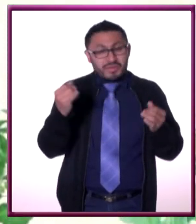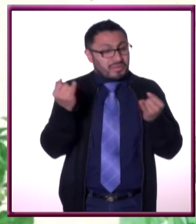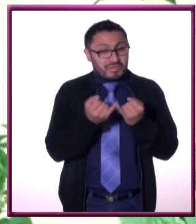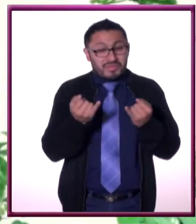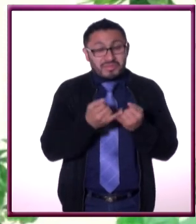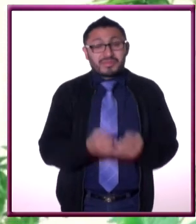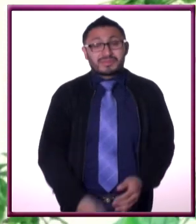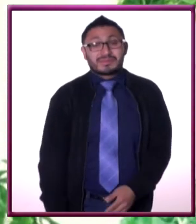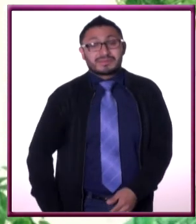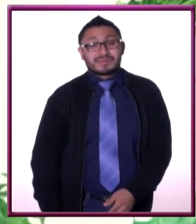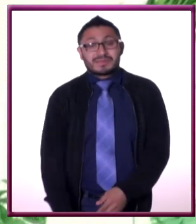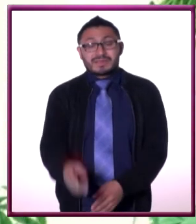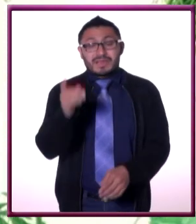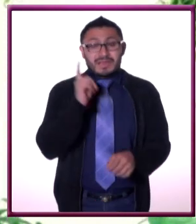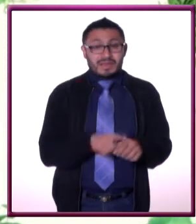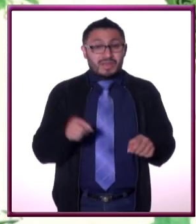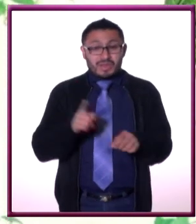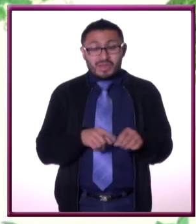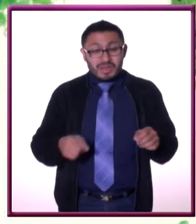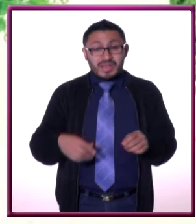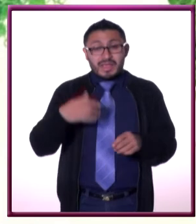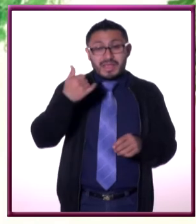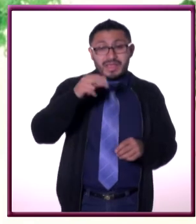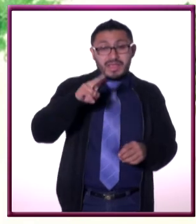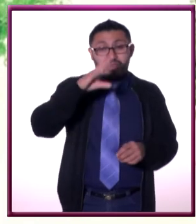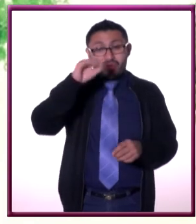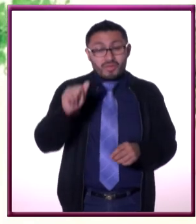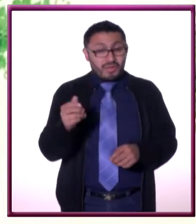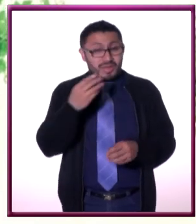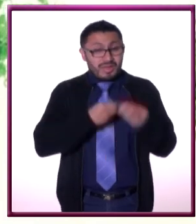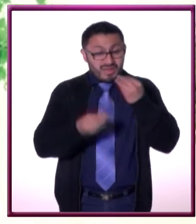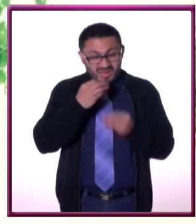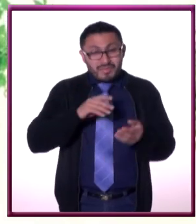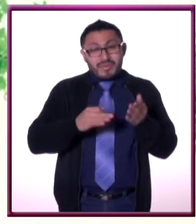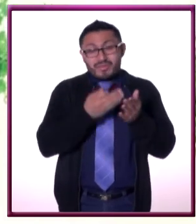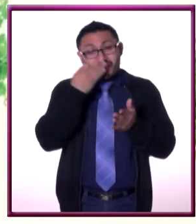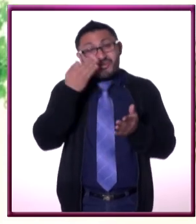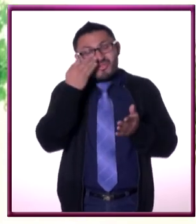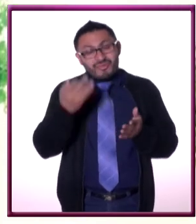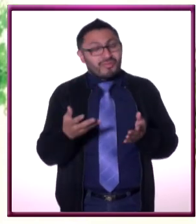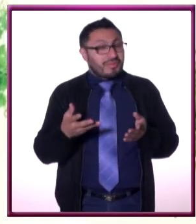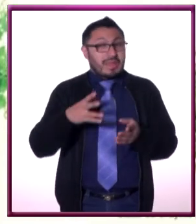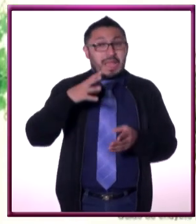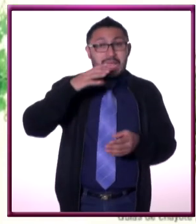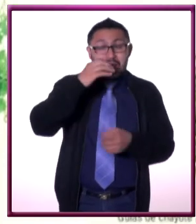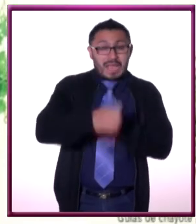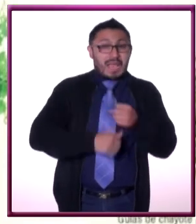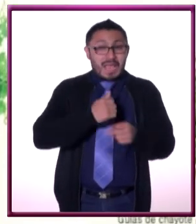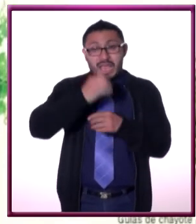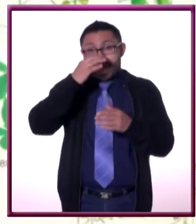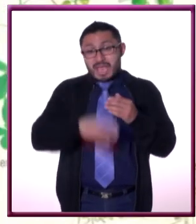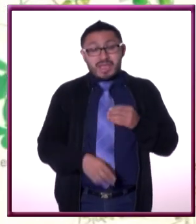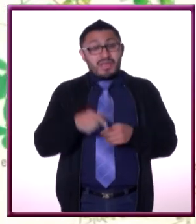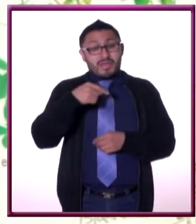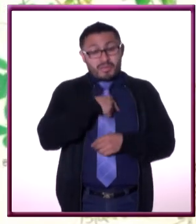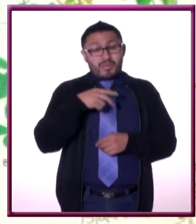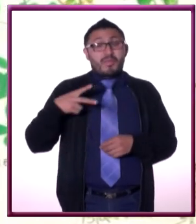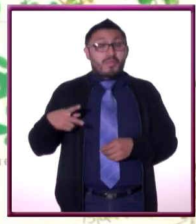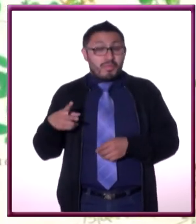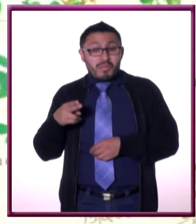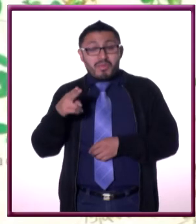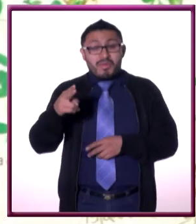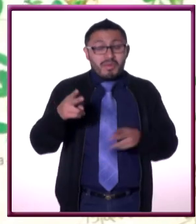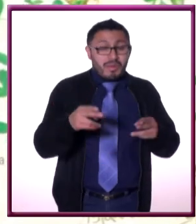también. Y pues el colorín, viene la yuca también, que comemos las flores. Y Ok. acabando el año uno puede recortar